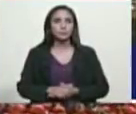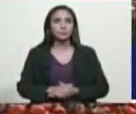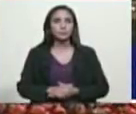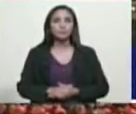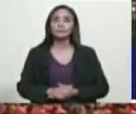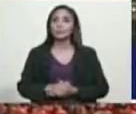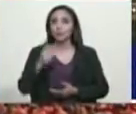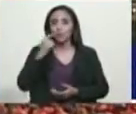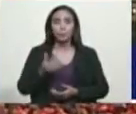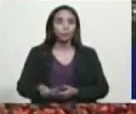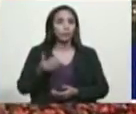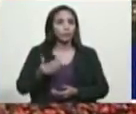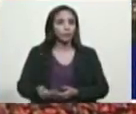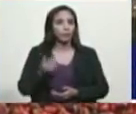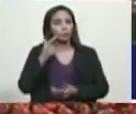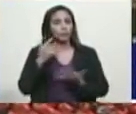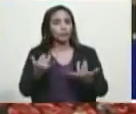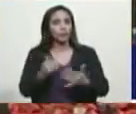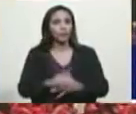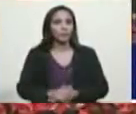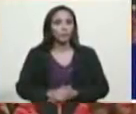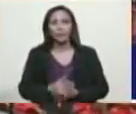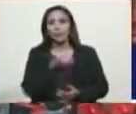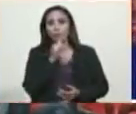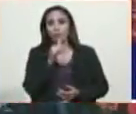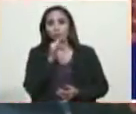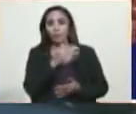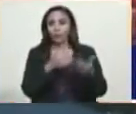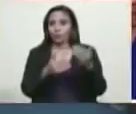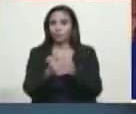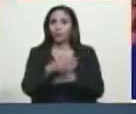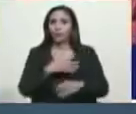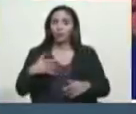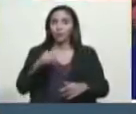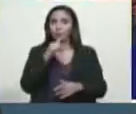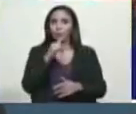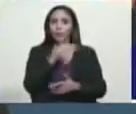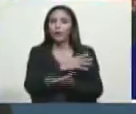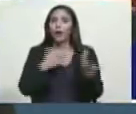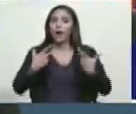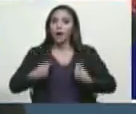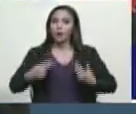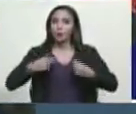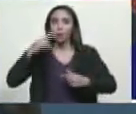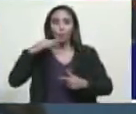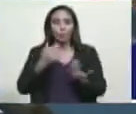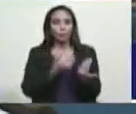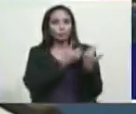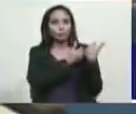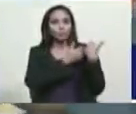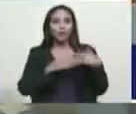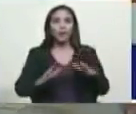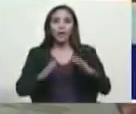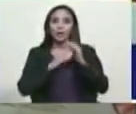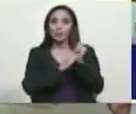muy importante, quiero anunciar, bueno, que Aristóbulo se encargue